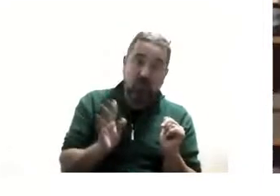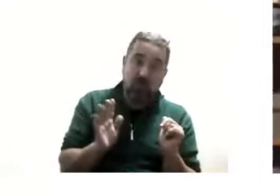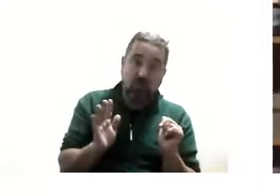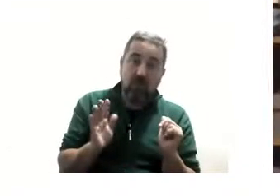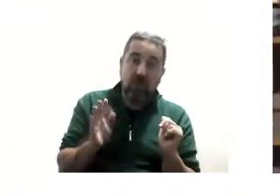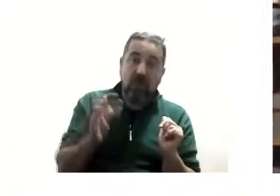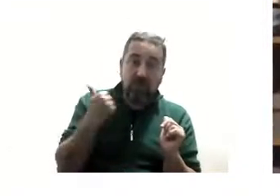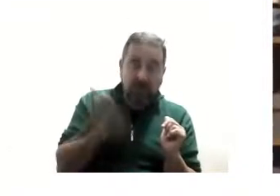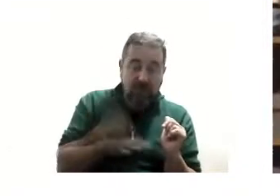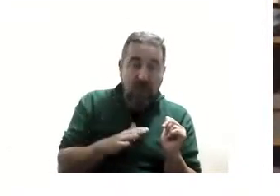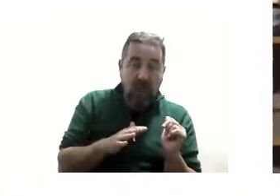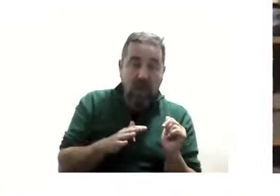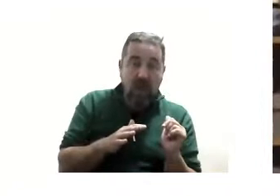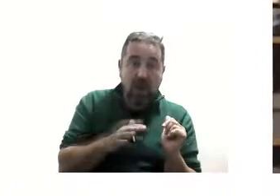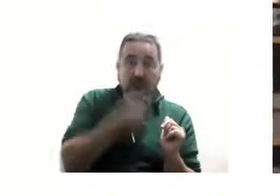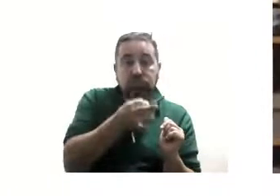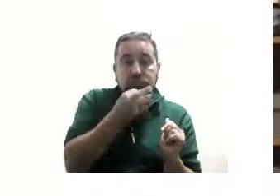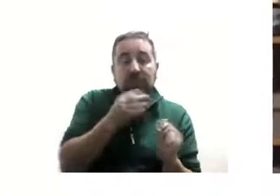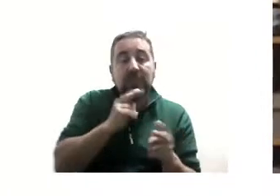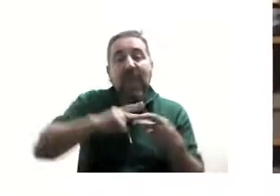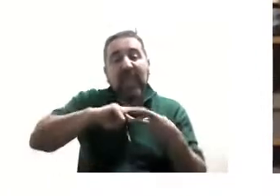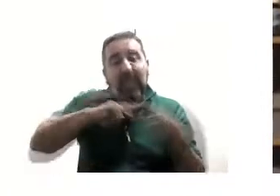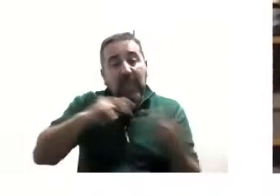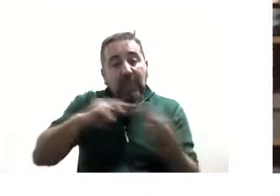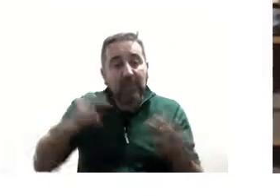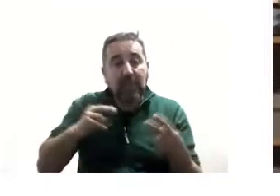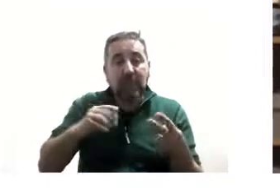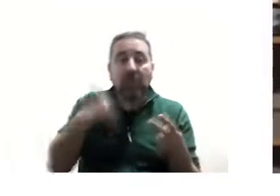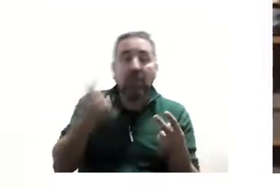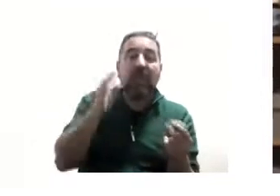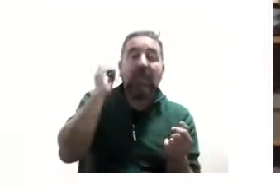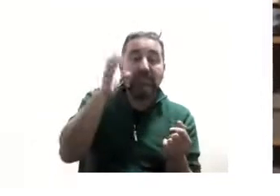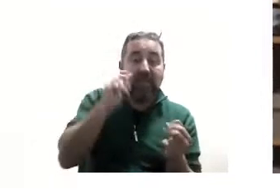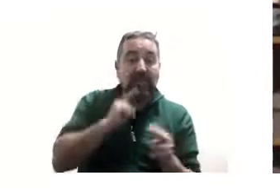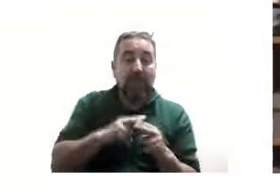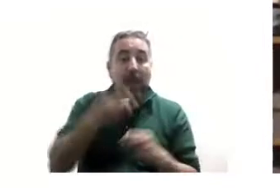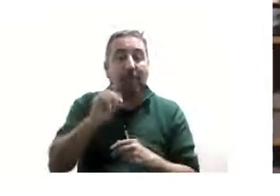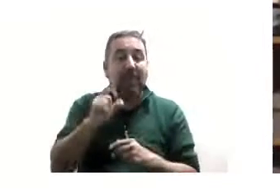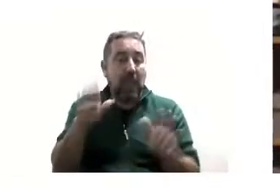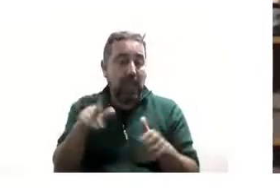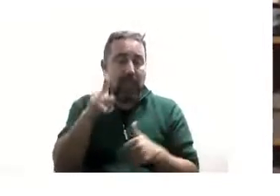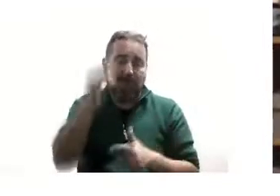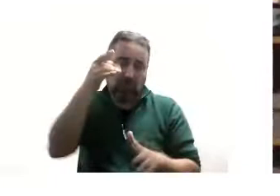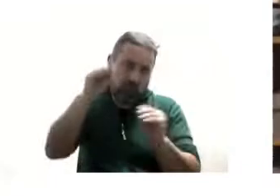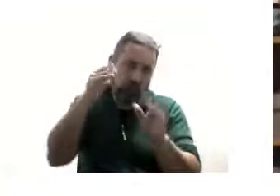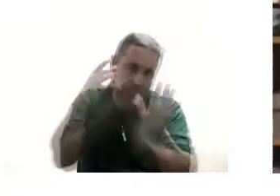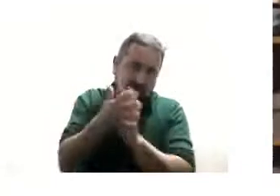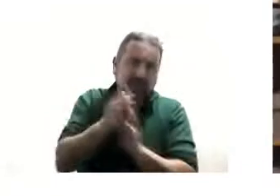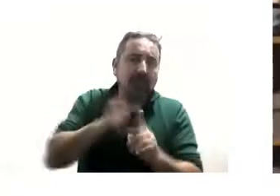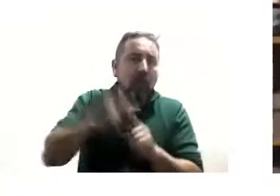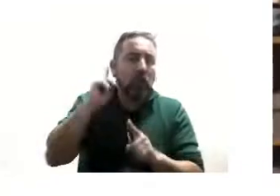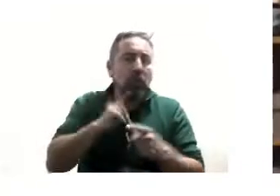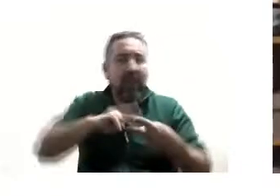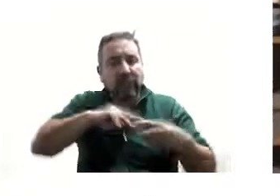han mencionado varias alteraciones genéticas, en la charla de Miguel Ángel yo creo que hablará más específicamente de las sorderas genéticas y